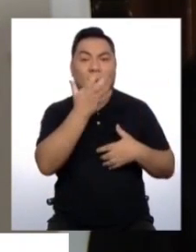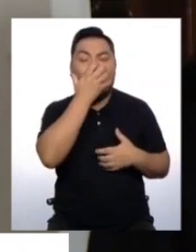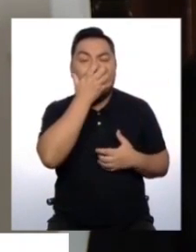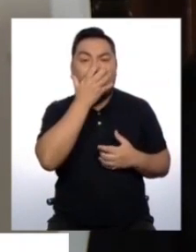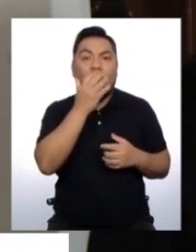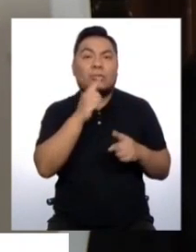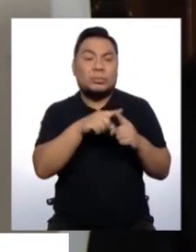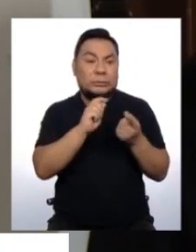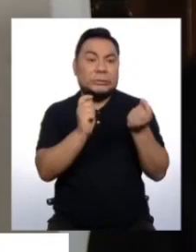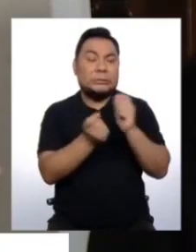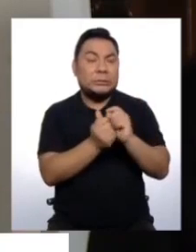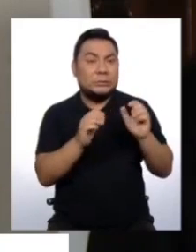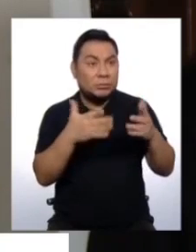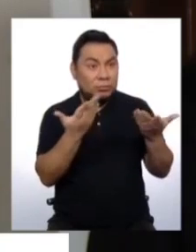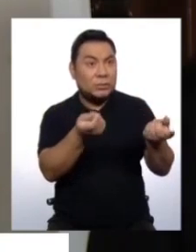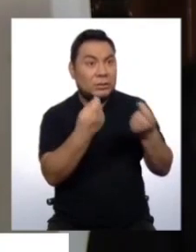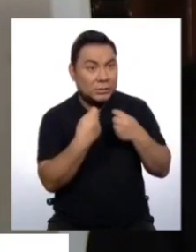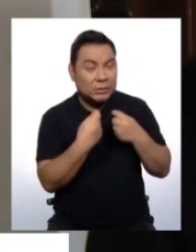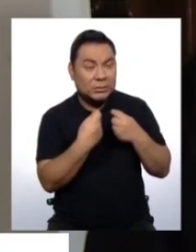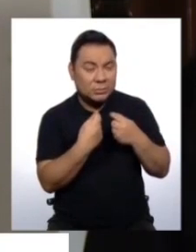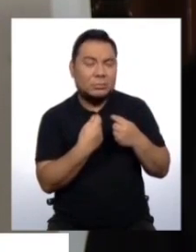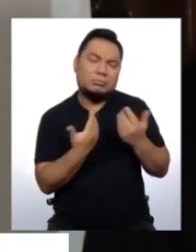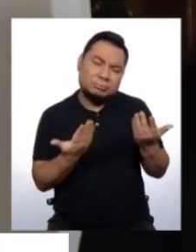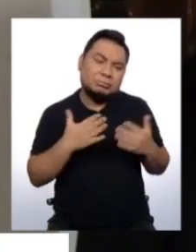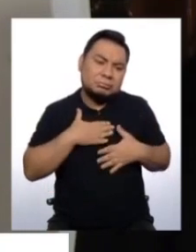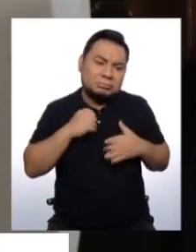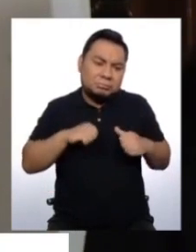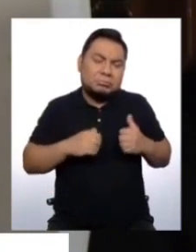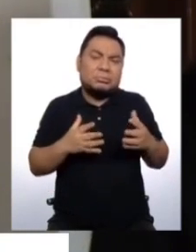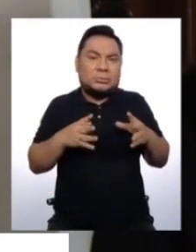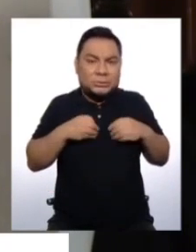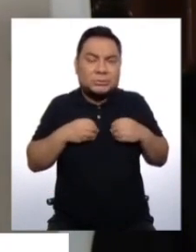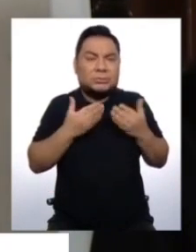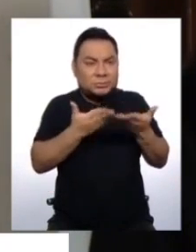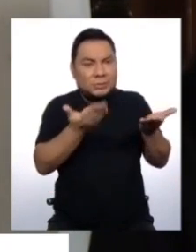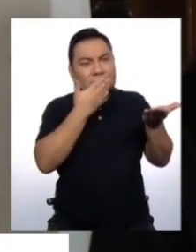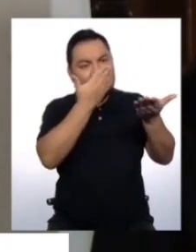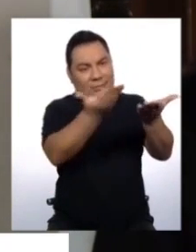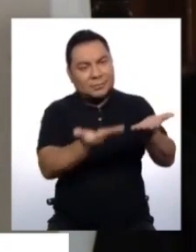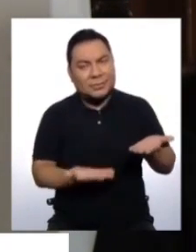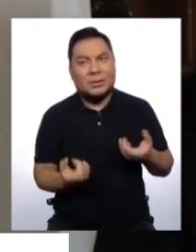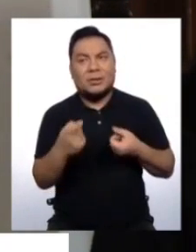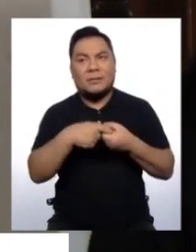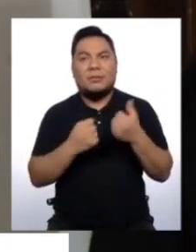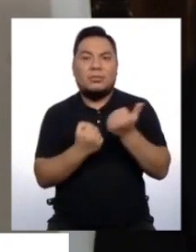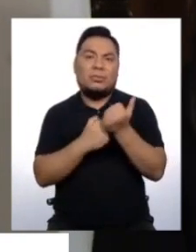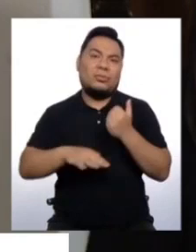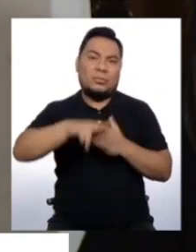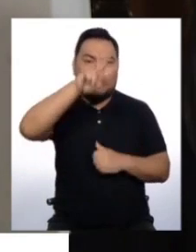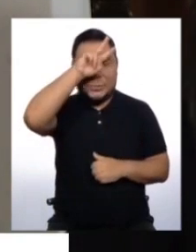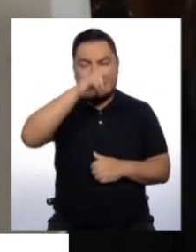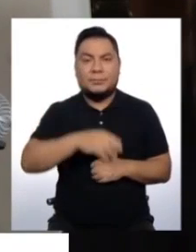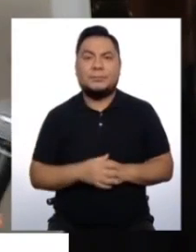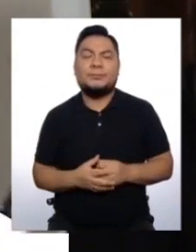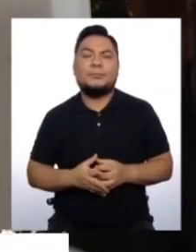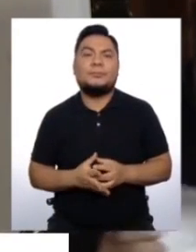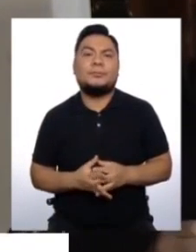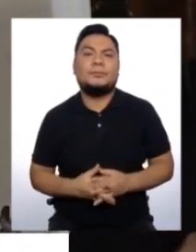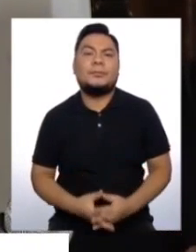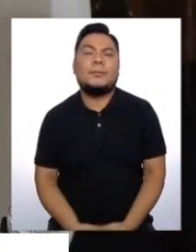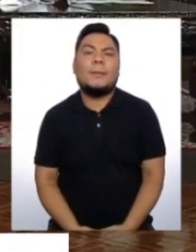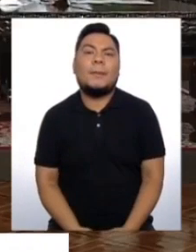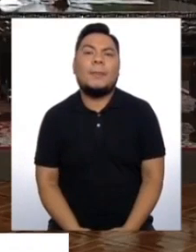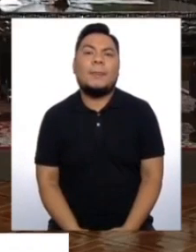ser reconvertidas, ciertamente estamos dándole la bienvenida para el esfuerzo nacional.